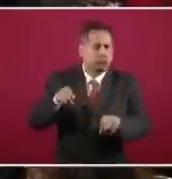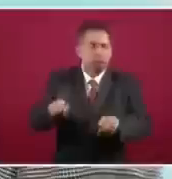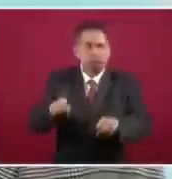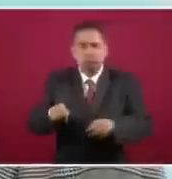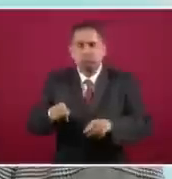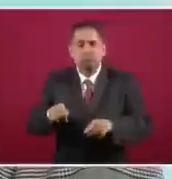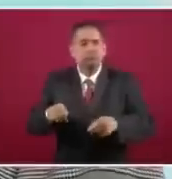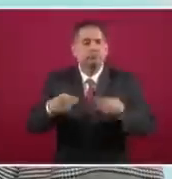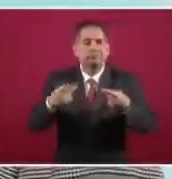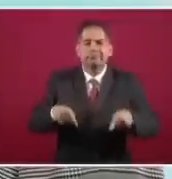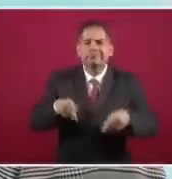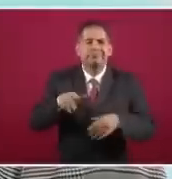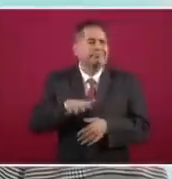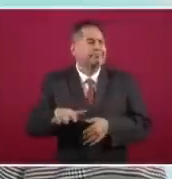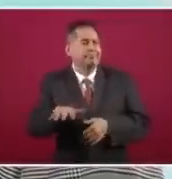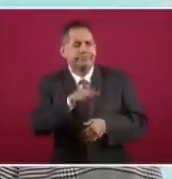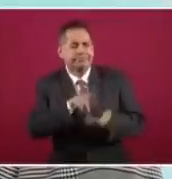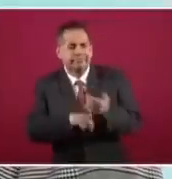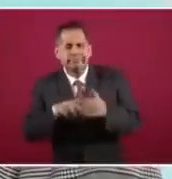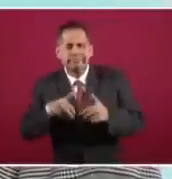una plaza con